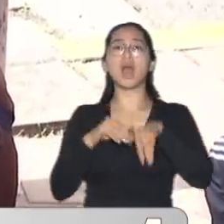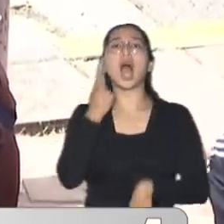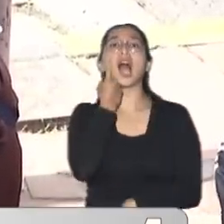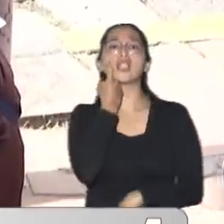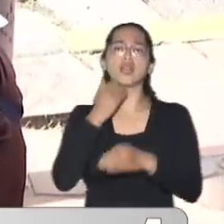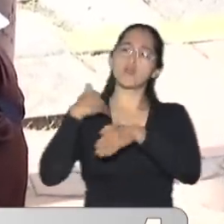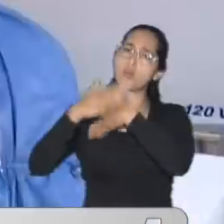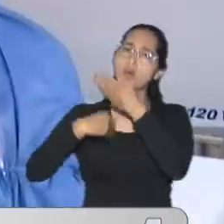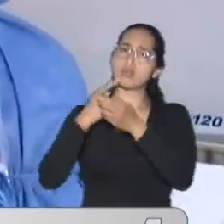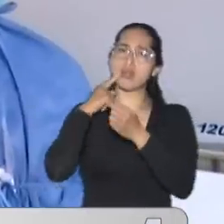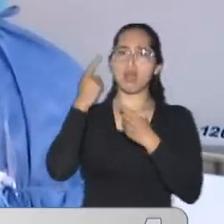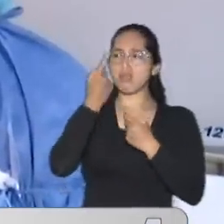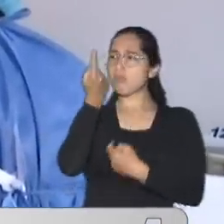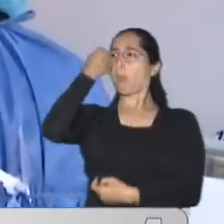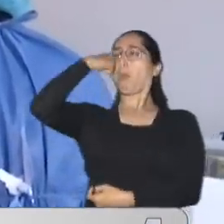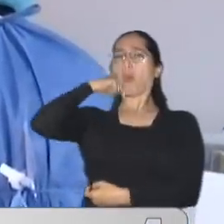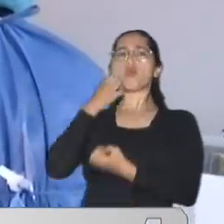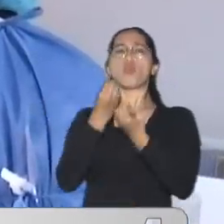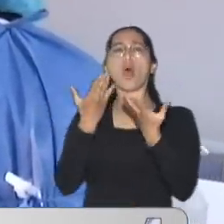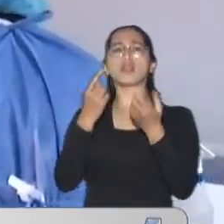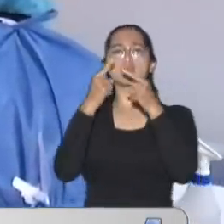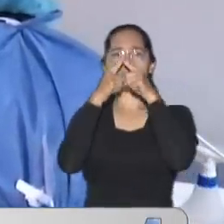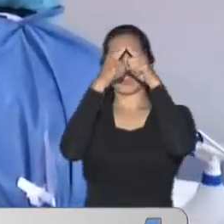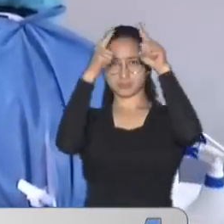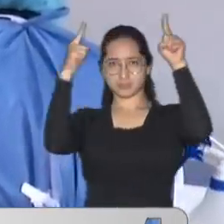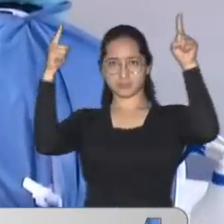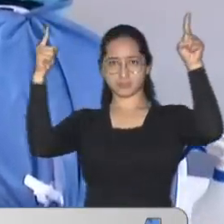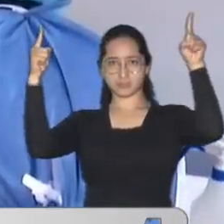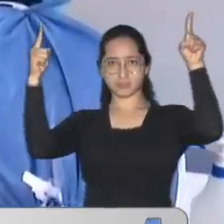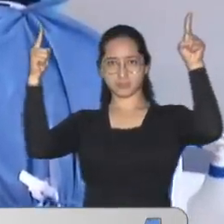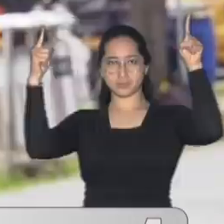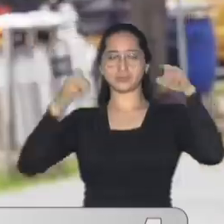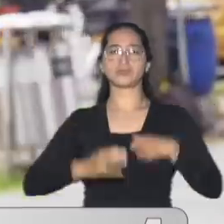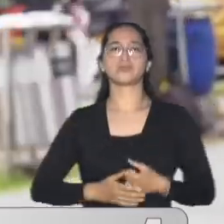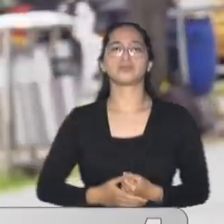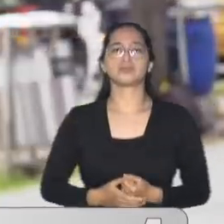procesaron 58.302 pruebas en los laboratorios del país.